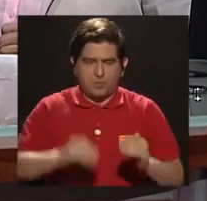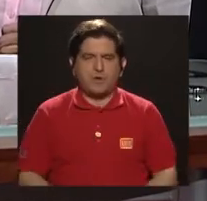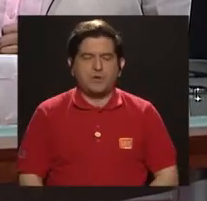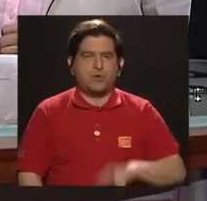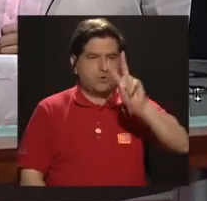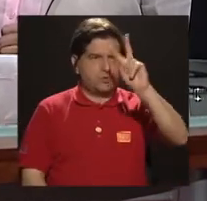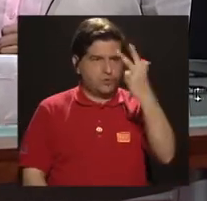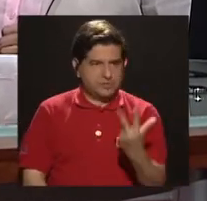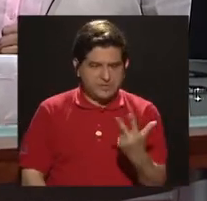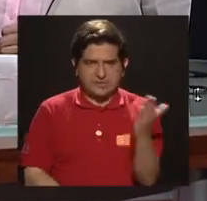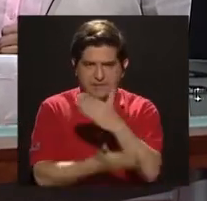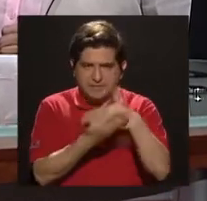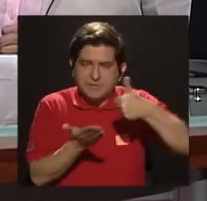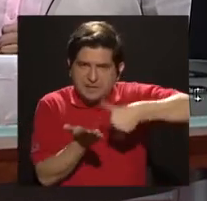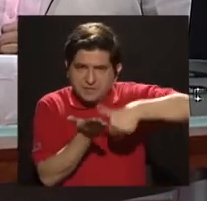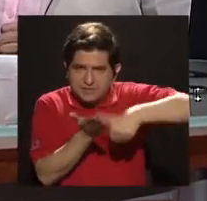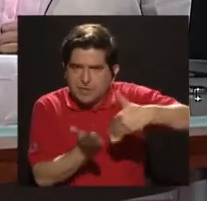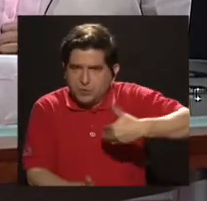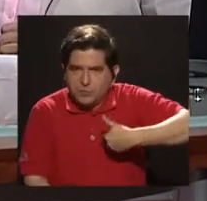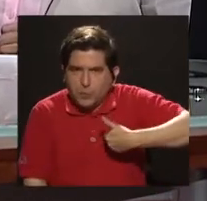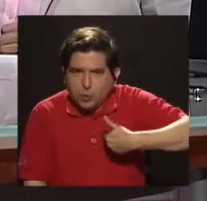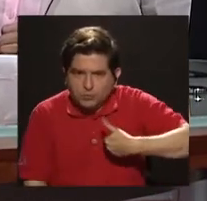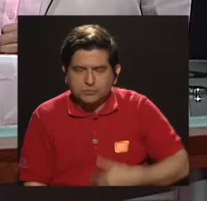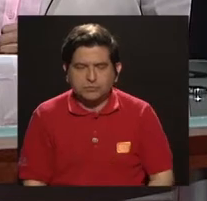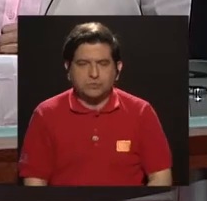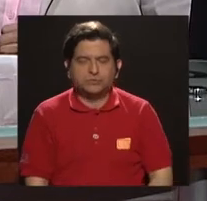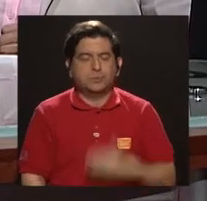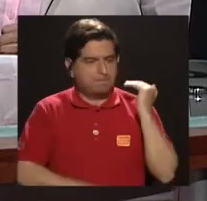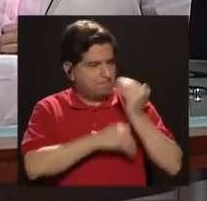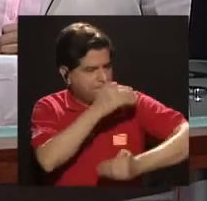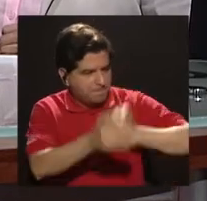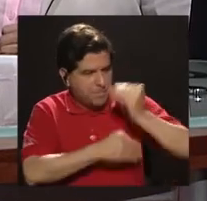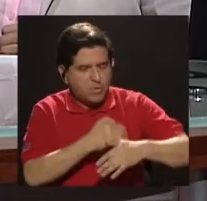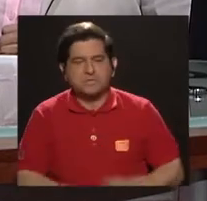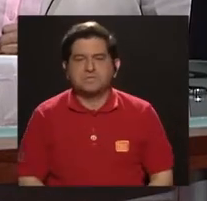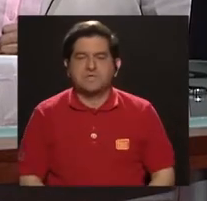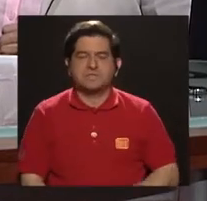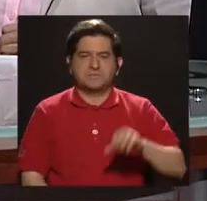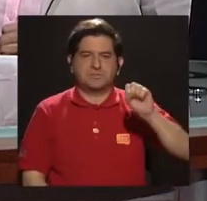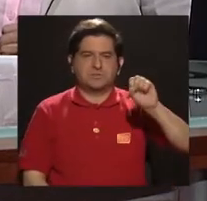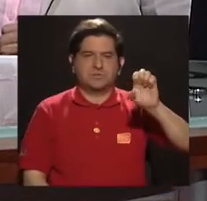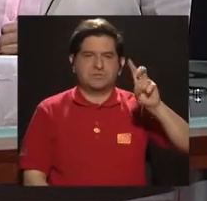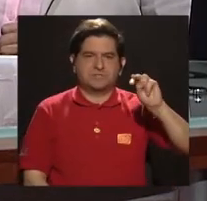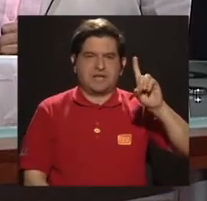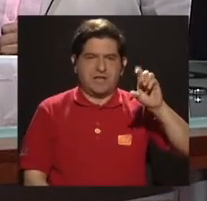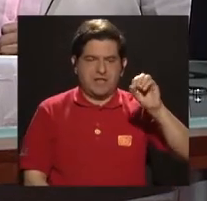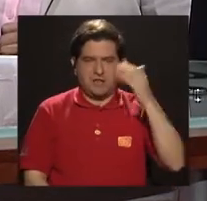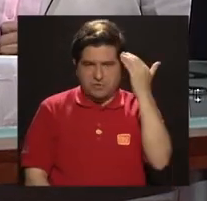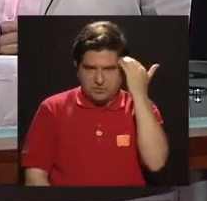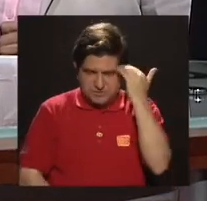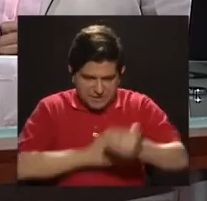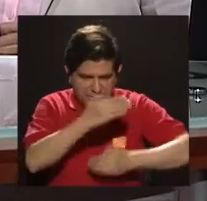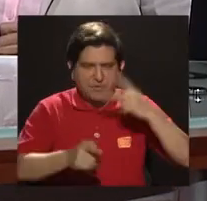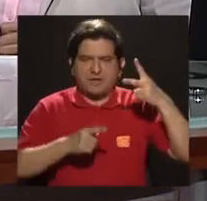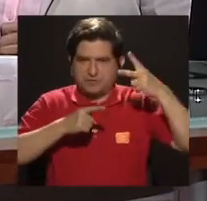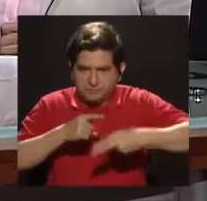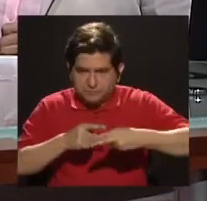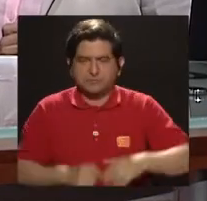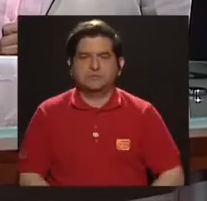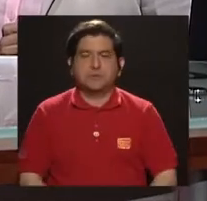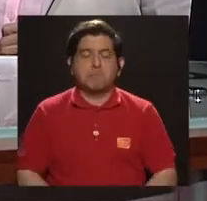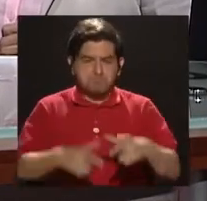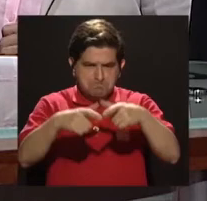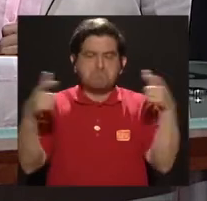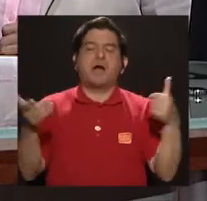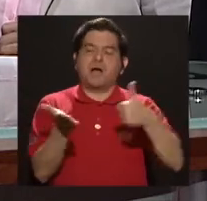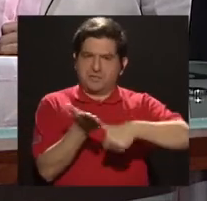de los votos necesarios para darle curso a que el senado conociera de ese proceso de destitución se logre una